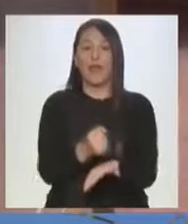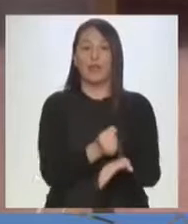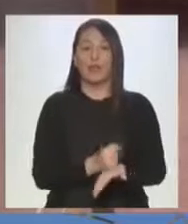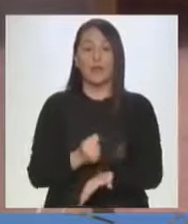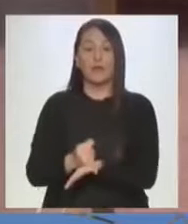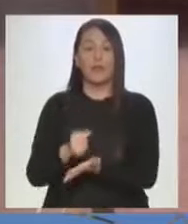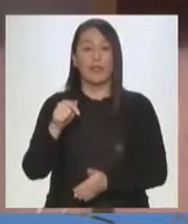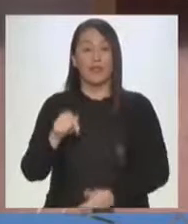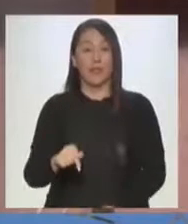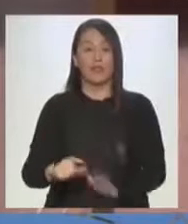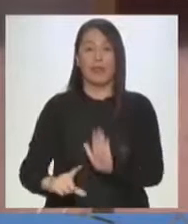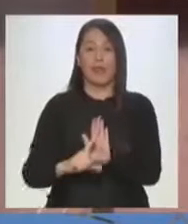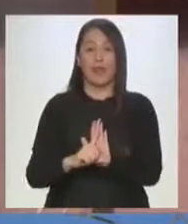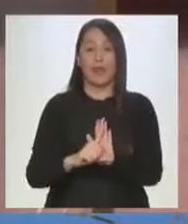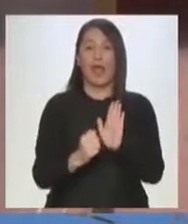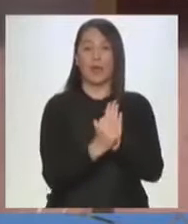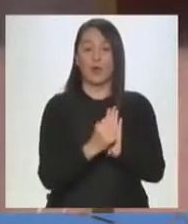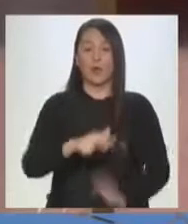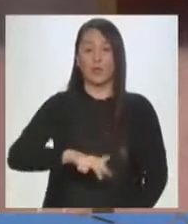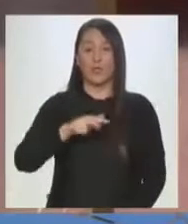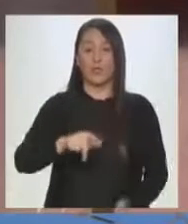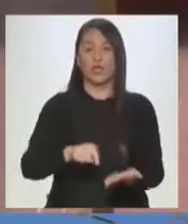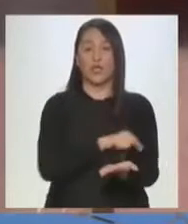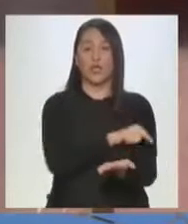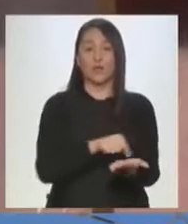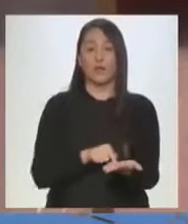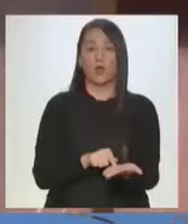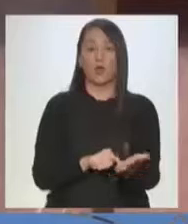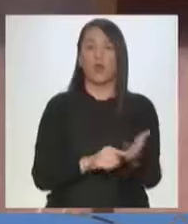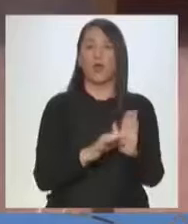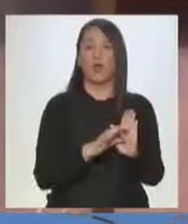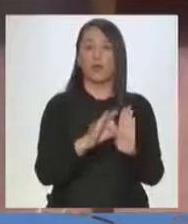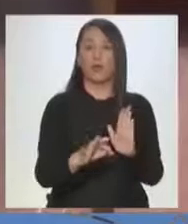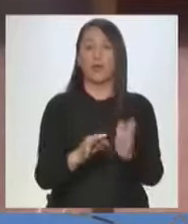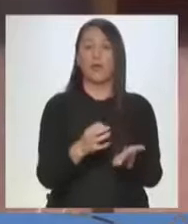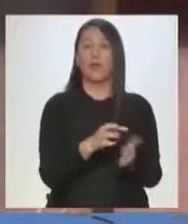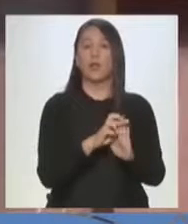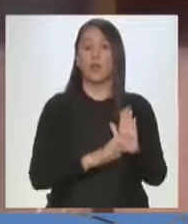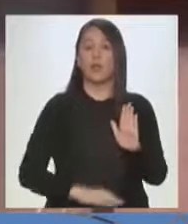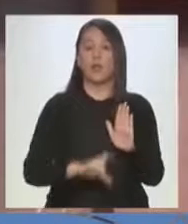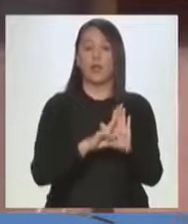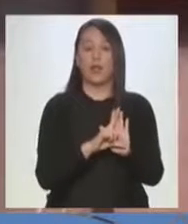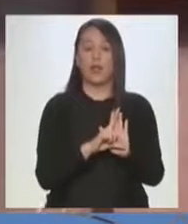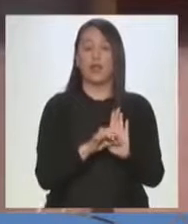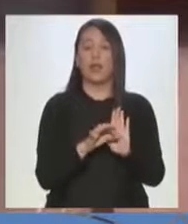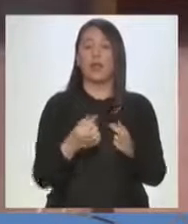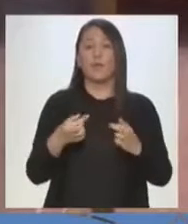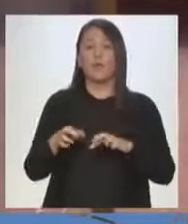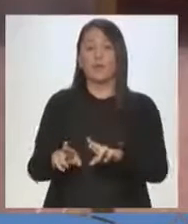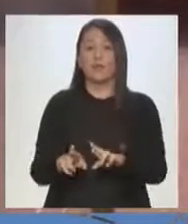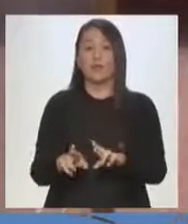son los siguientes. Se eliminó el artículo 18, así como las referencias que contenía el proyecto de ley a dicho artículo, el que establecía la posibilidad